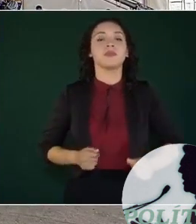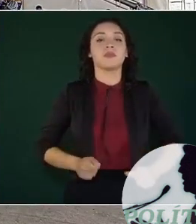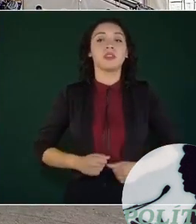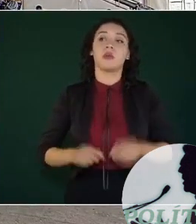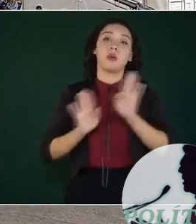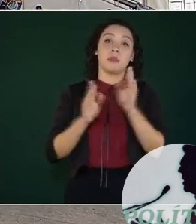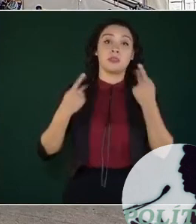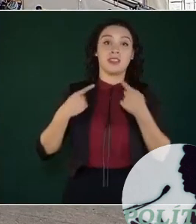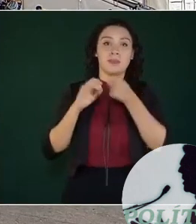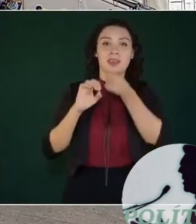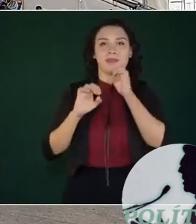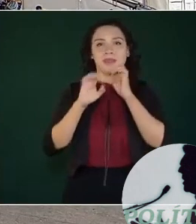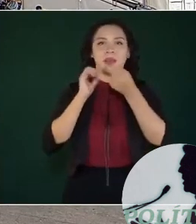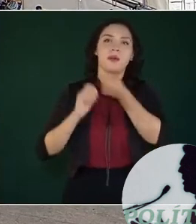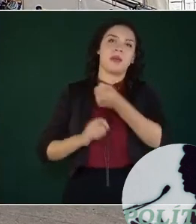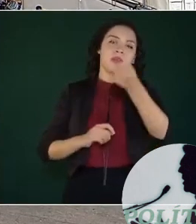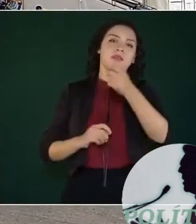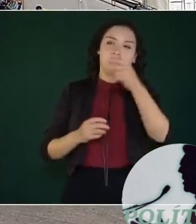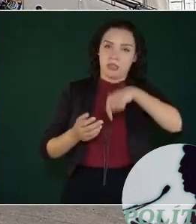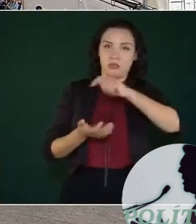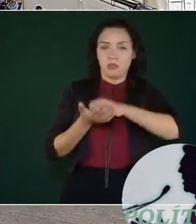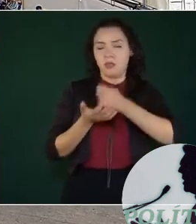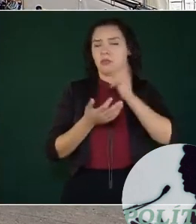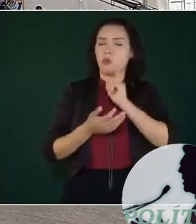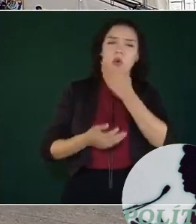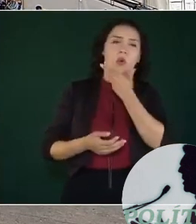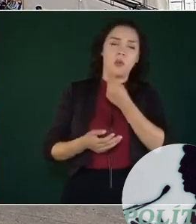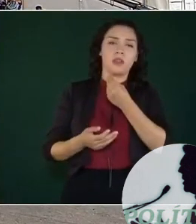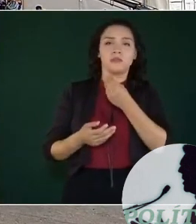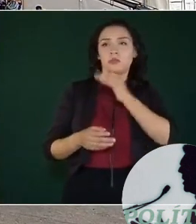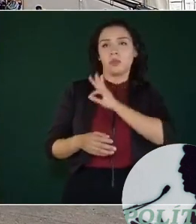periodista, mujer, hombre de Tamaulipas y